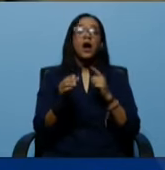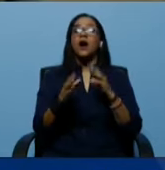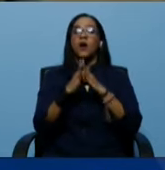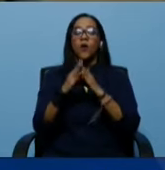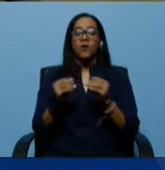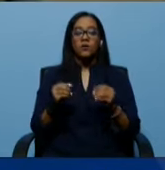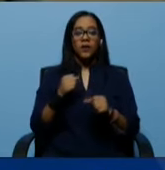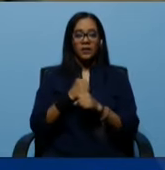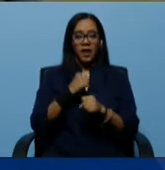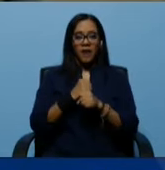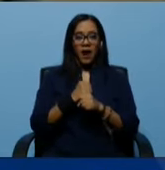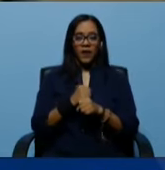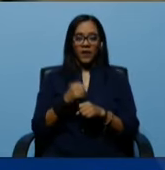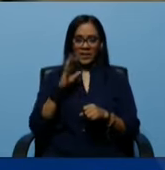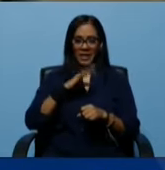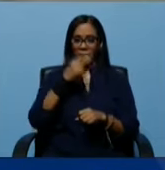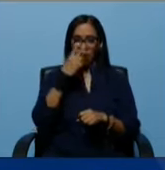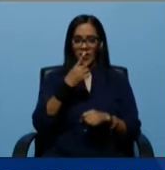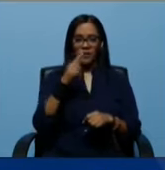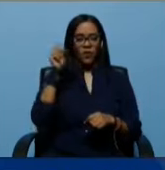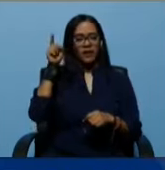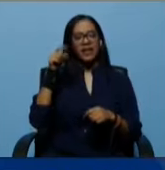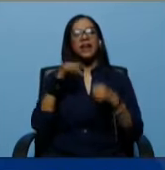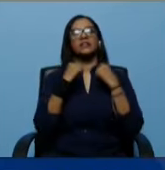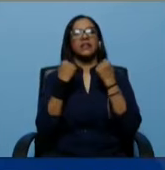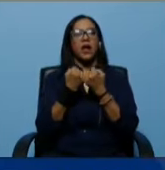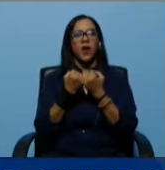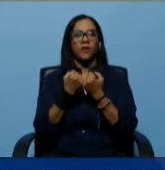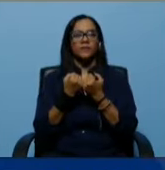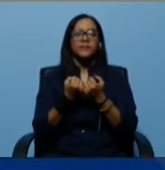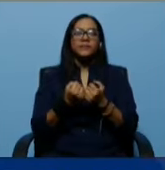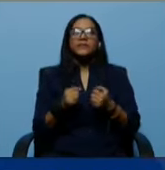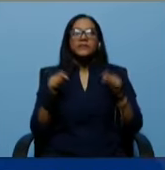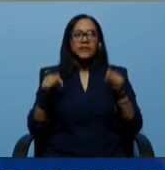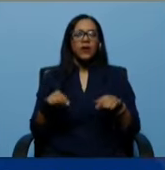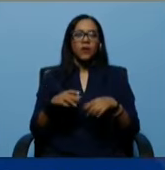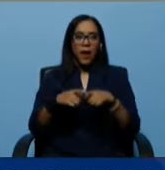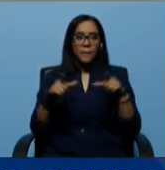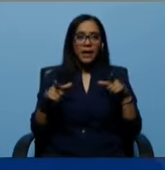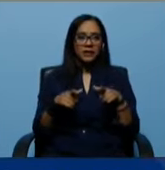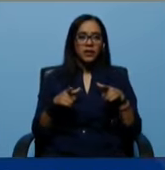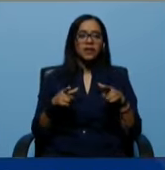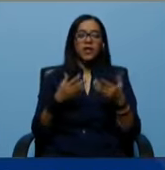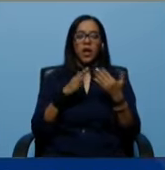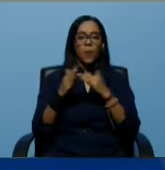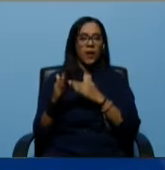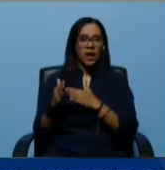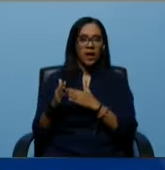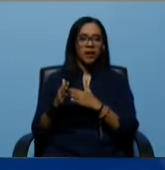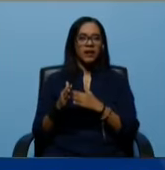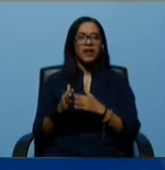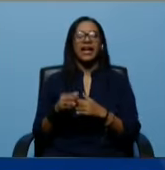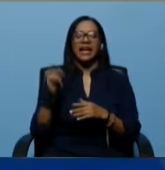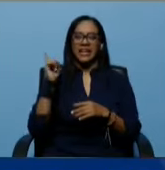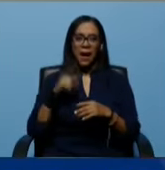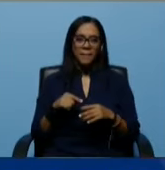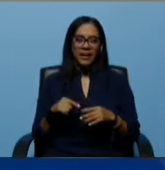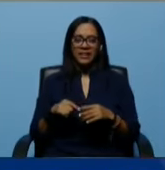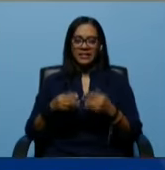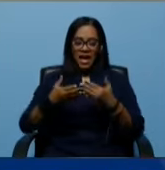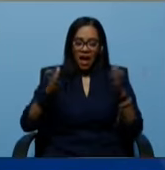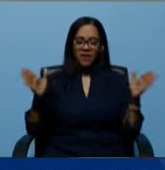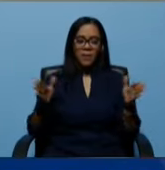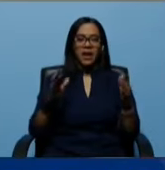obra maravillosa que estamos viendo allá en el Salón Michelena, y con estos espacios que son para las comunidades y que también se abren para